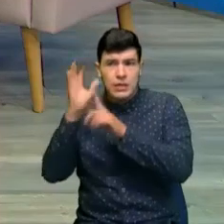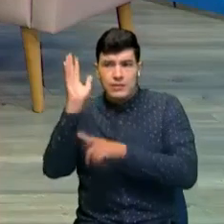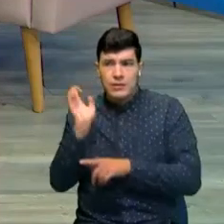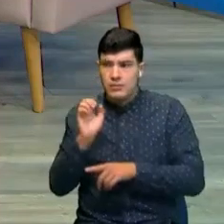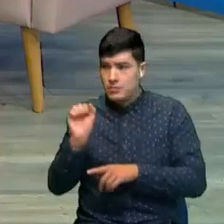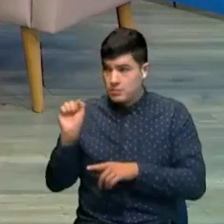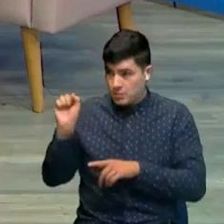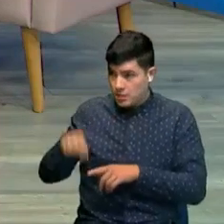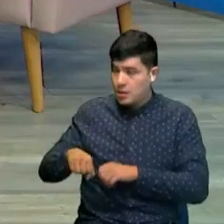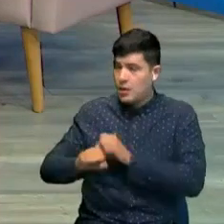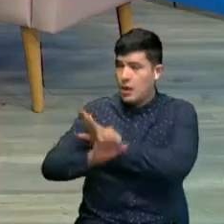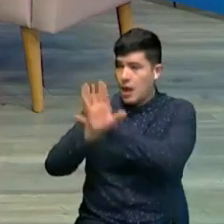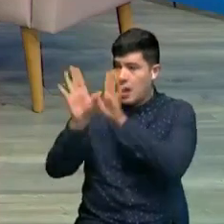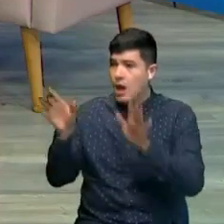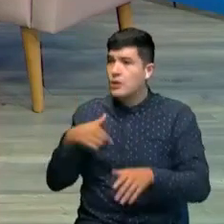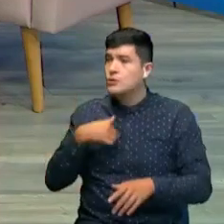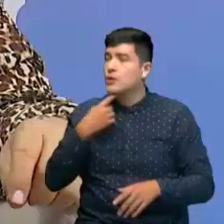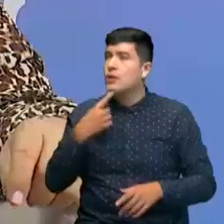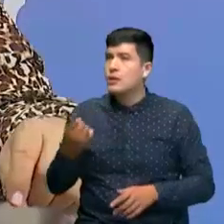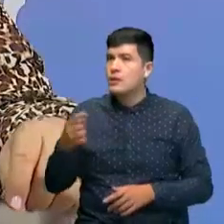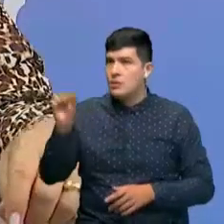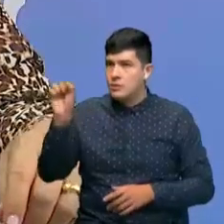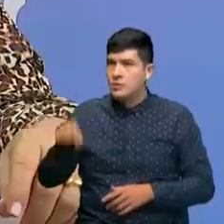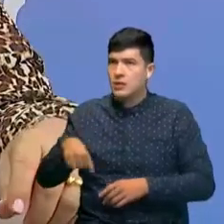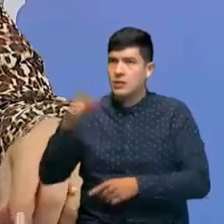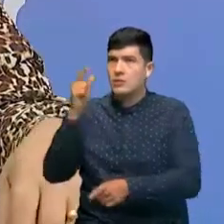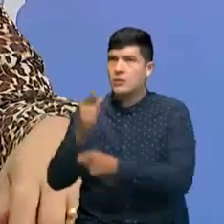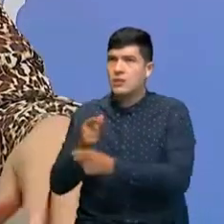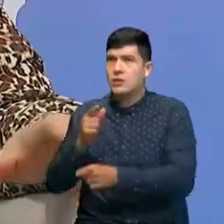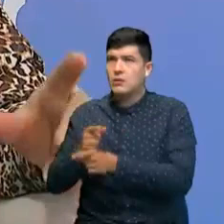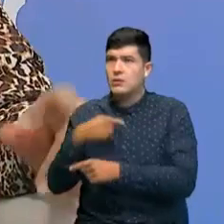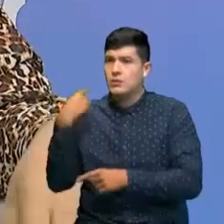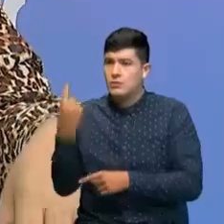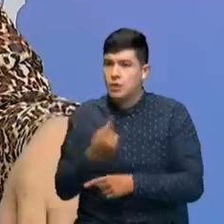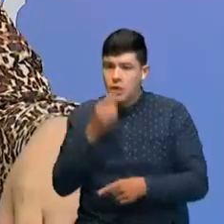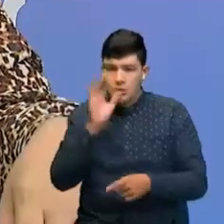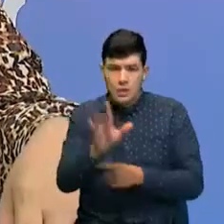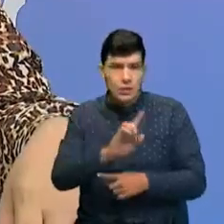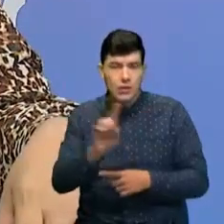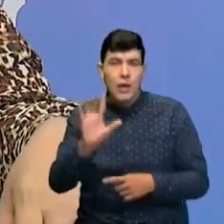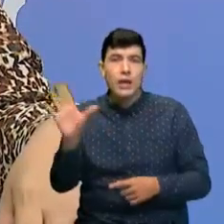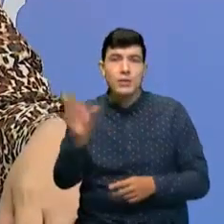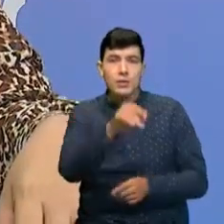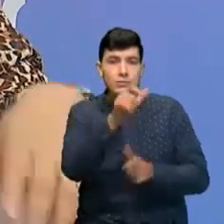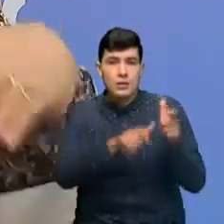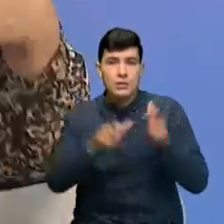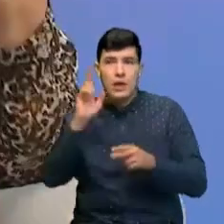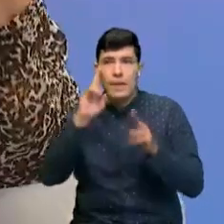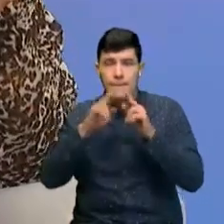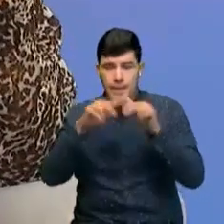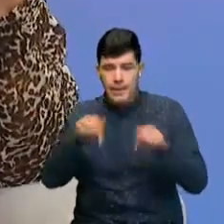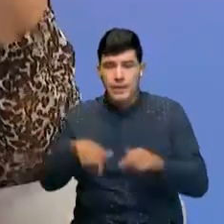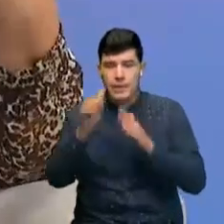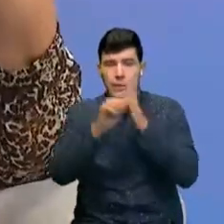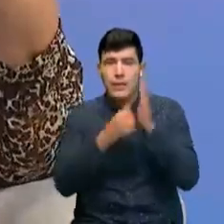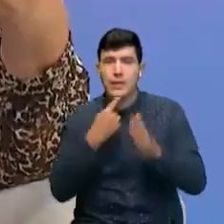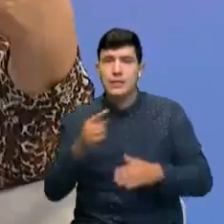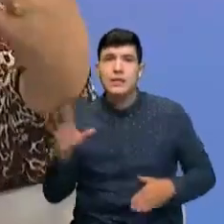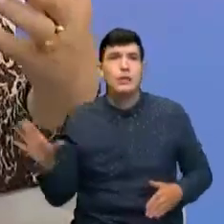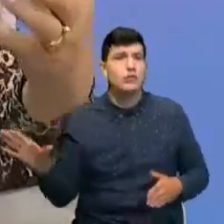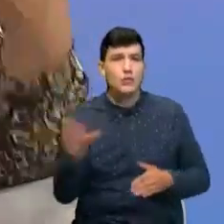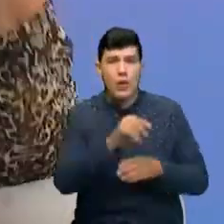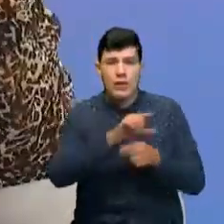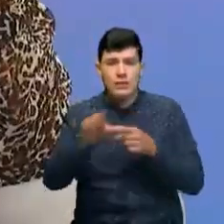Sí, esto le digo al televidente, al que hizo la pregunta, y no solo a él, sino para todos los que estén escuchando el programa, todas las semanas